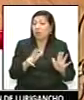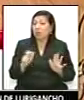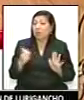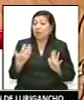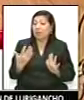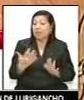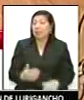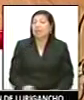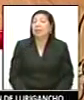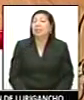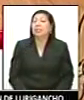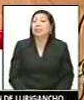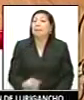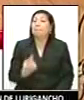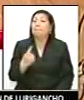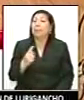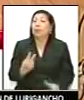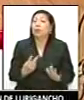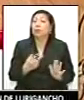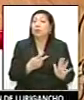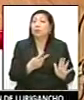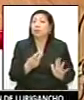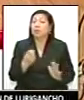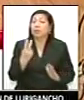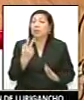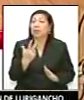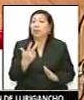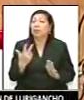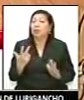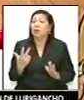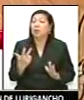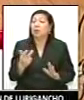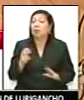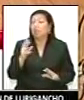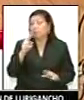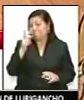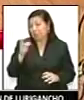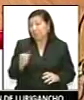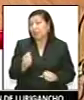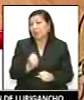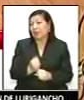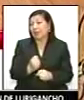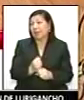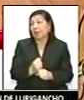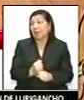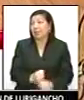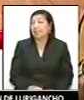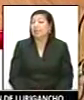2.281.757.810 destinado a 12.738 trabajadores. Al respecto, debe señalarse que